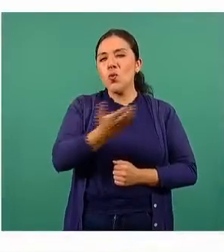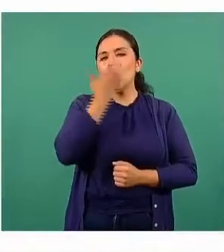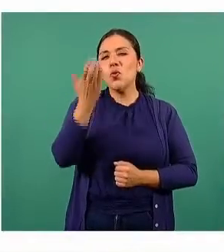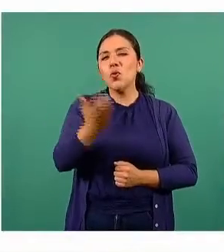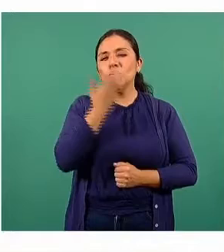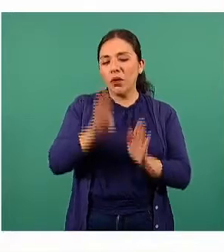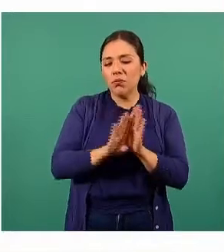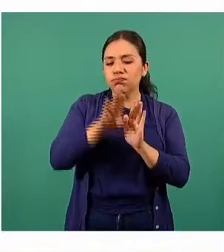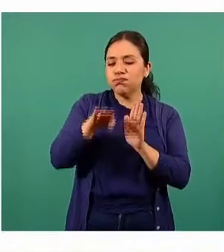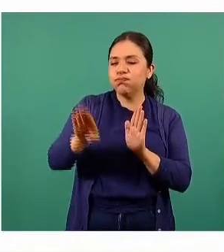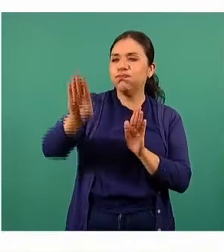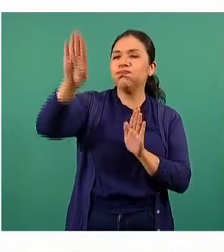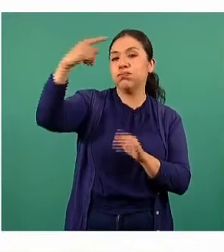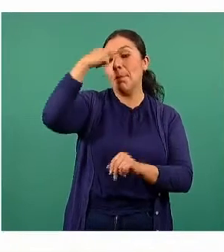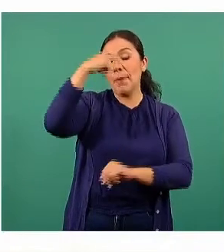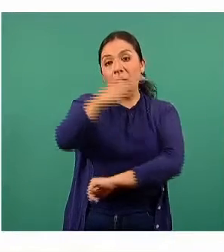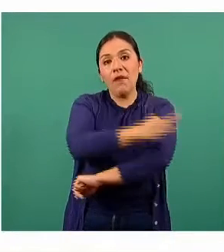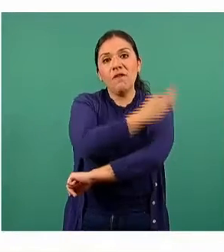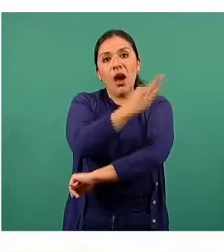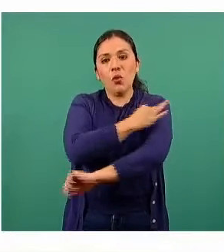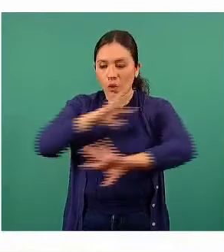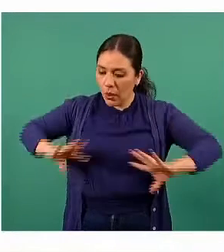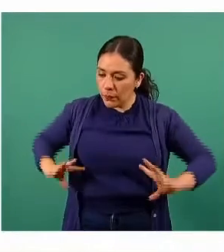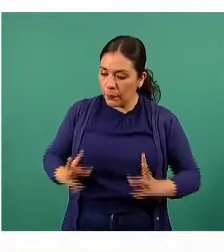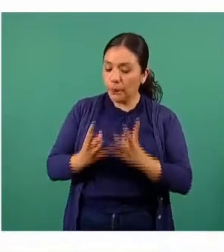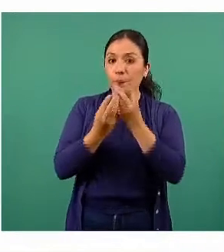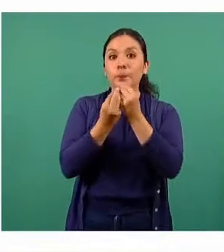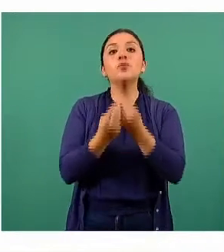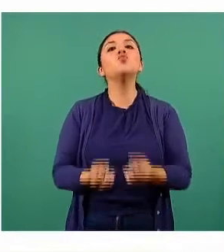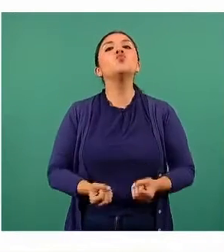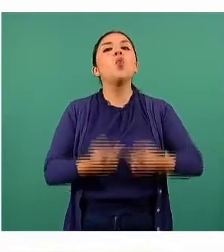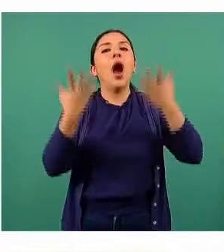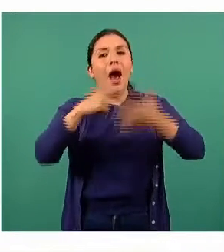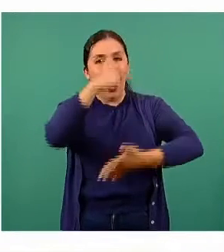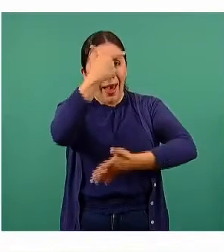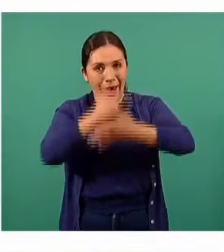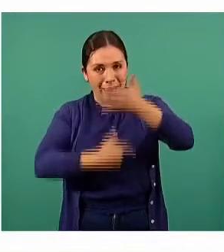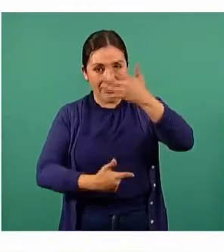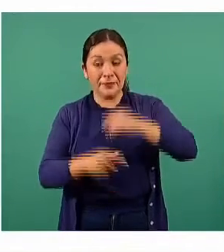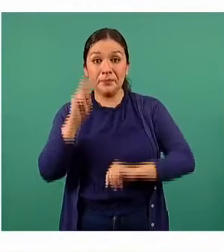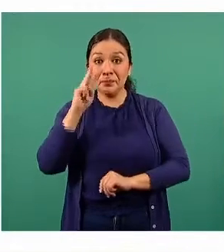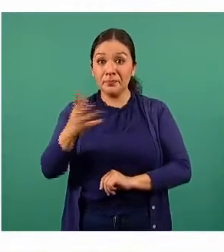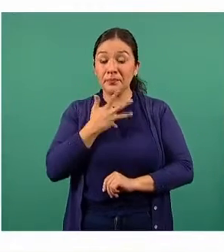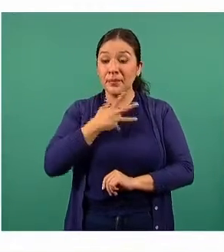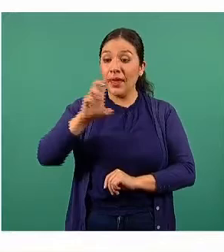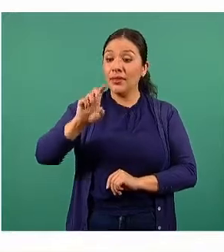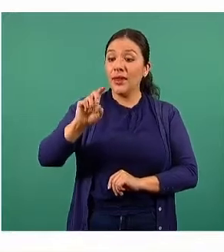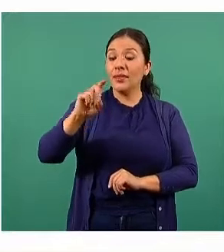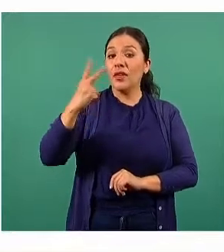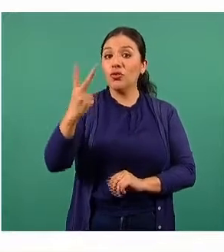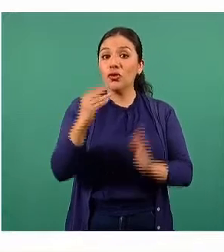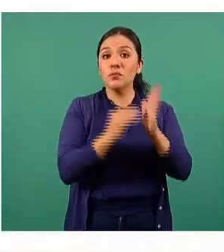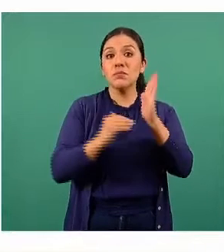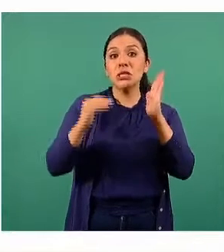de ahora sí dosis acumuladas, total de dosis acumuladas, ya un poco más de